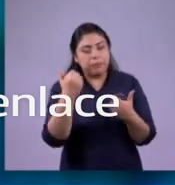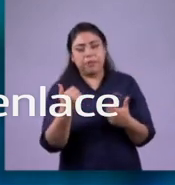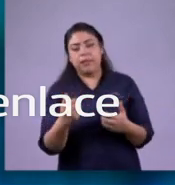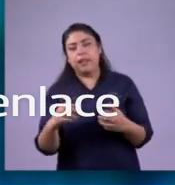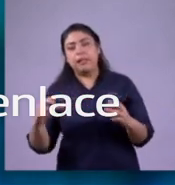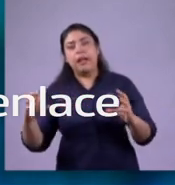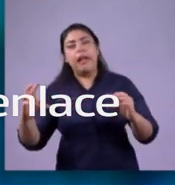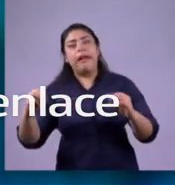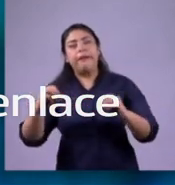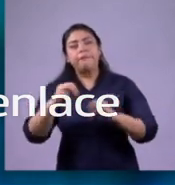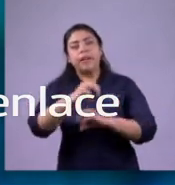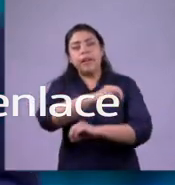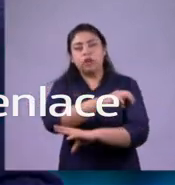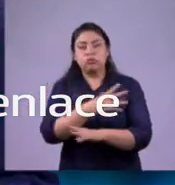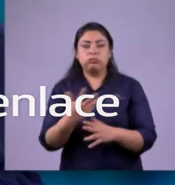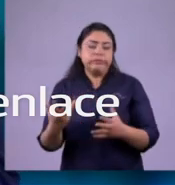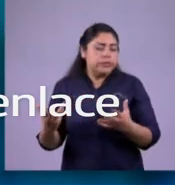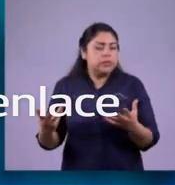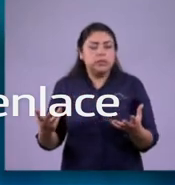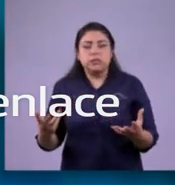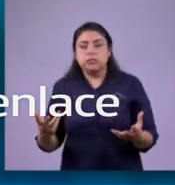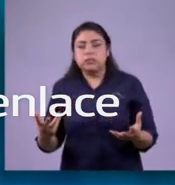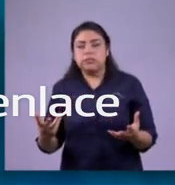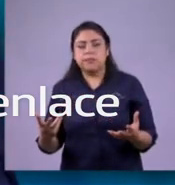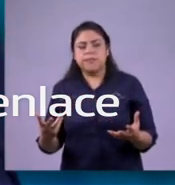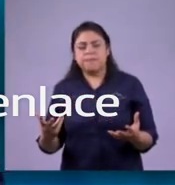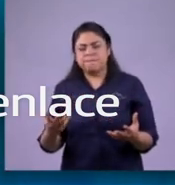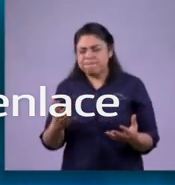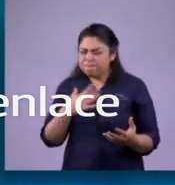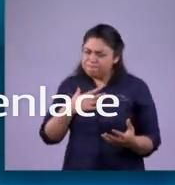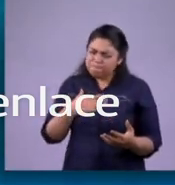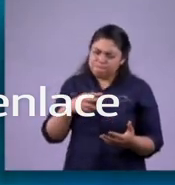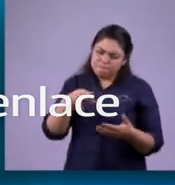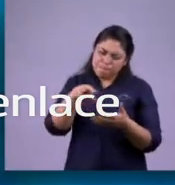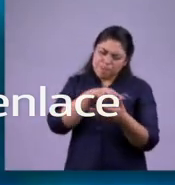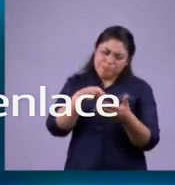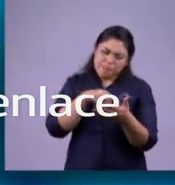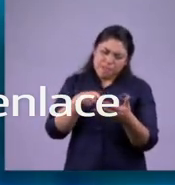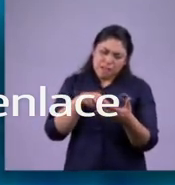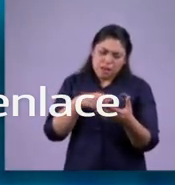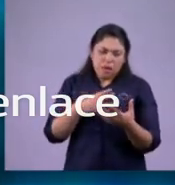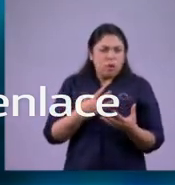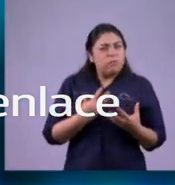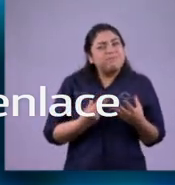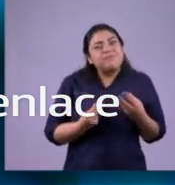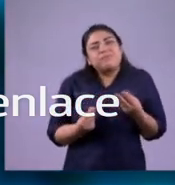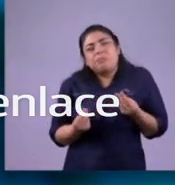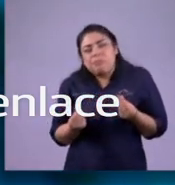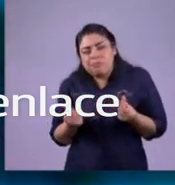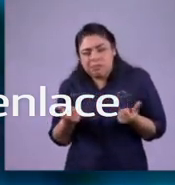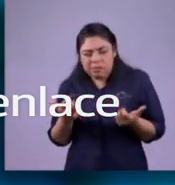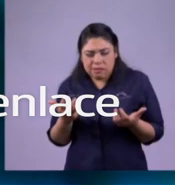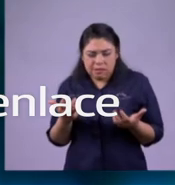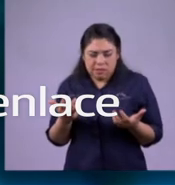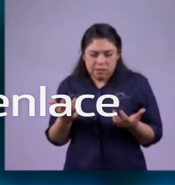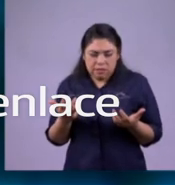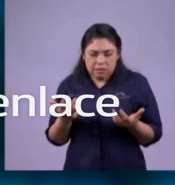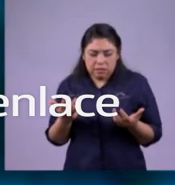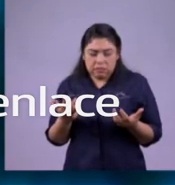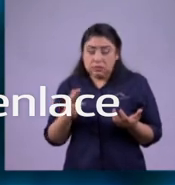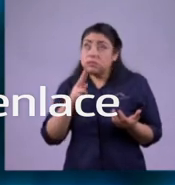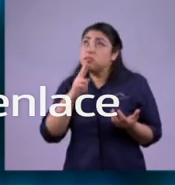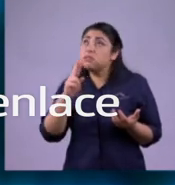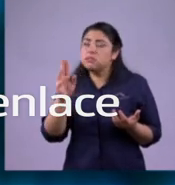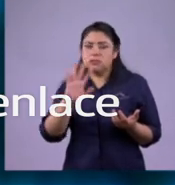virus y cuando yo leo esto la primera sensación que tuve fue no contestarle